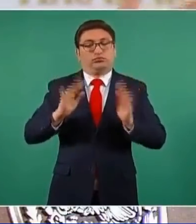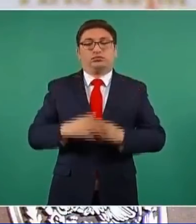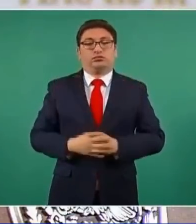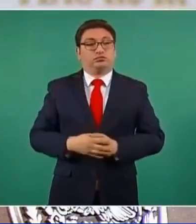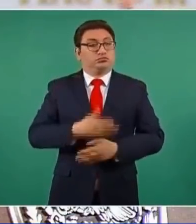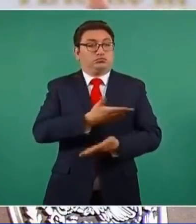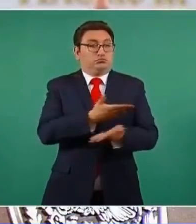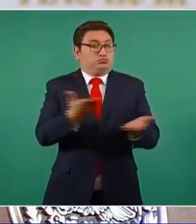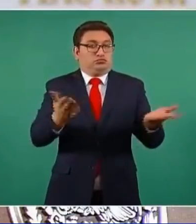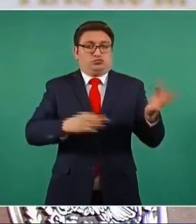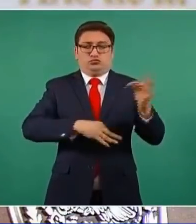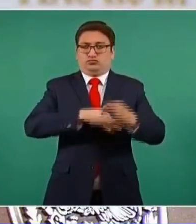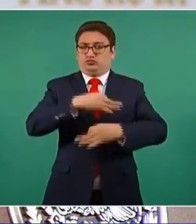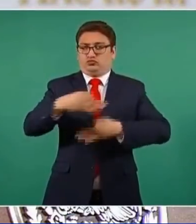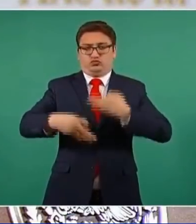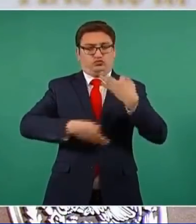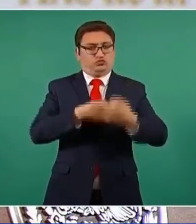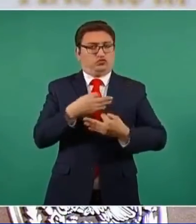que todos